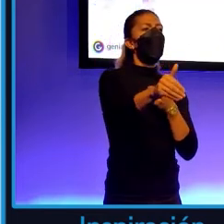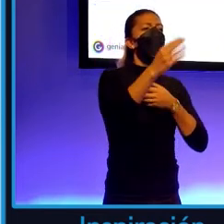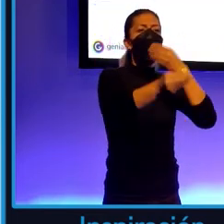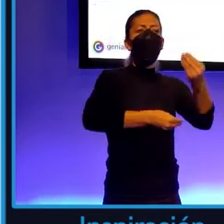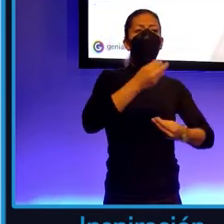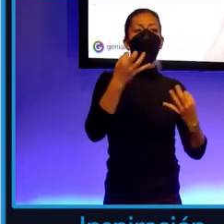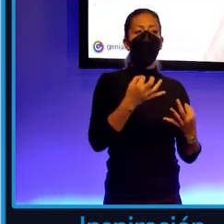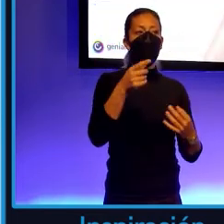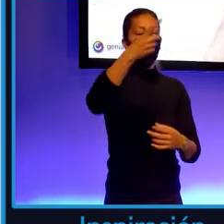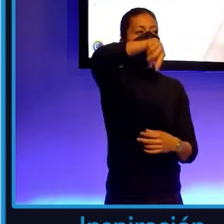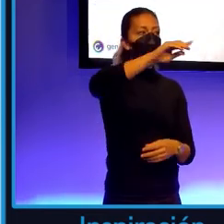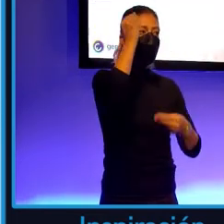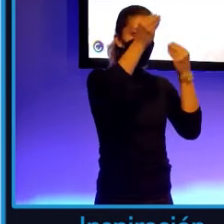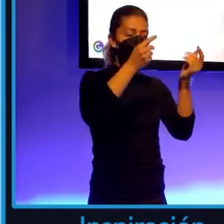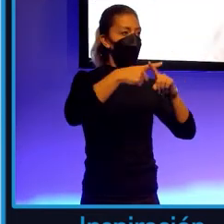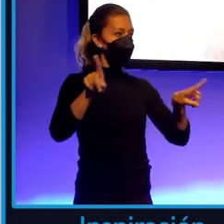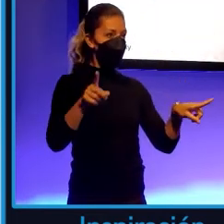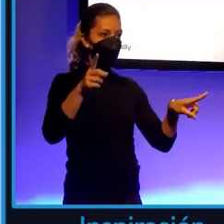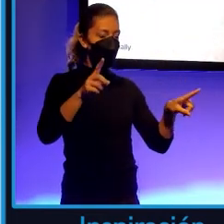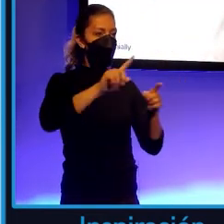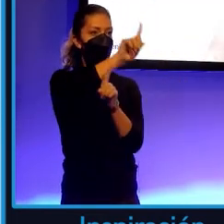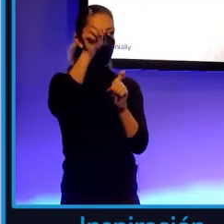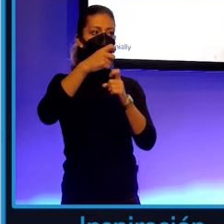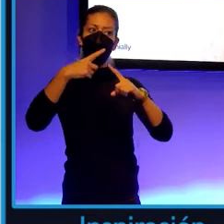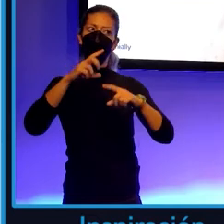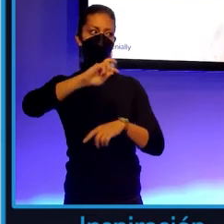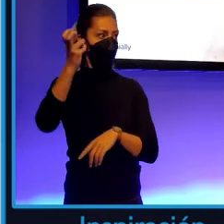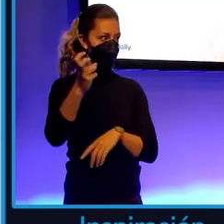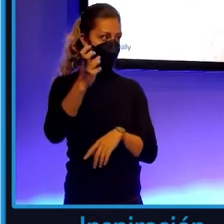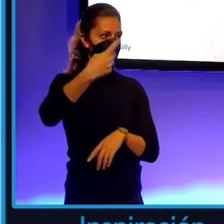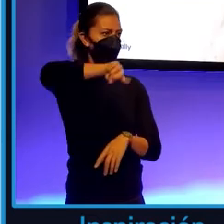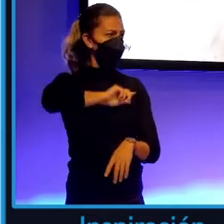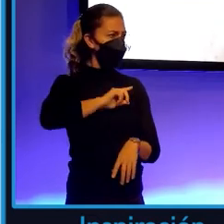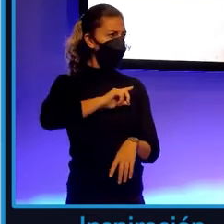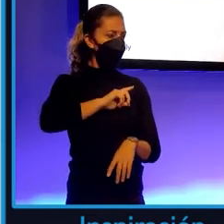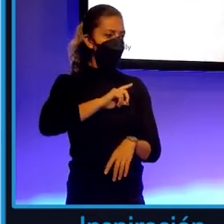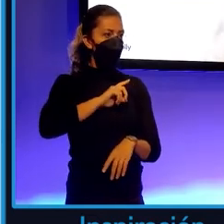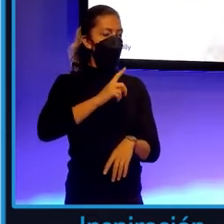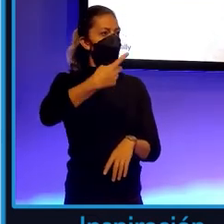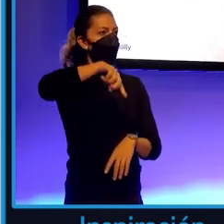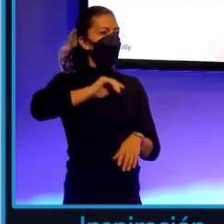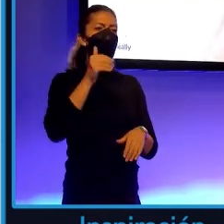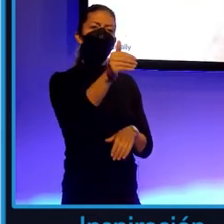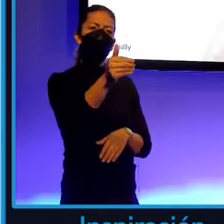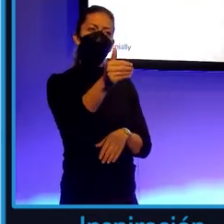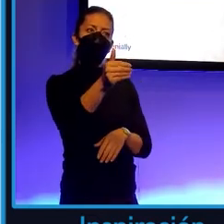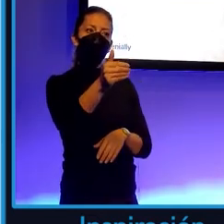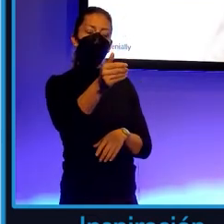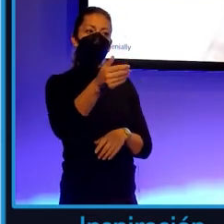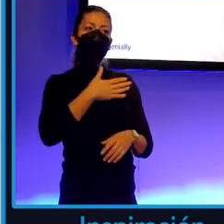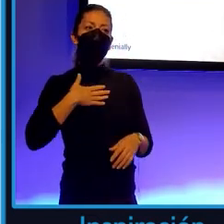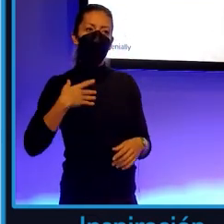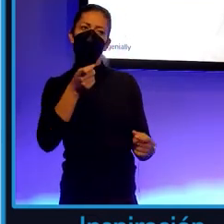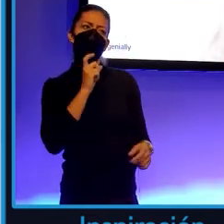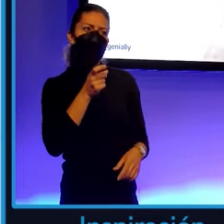el futuro deberíamos realmente cambiar la pregunta tendríamos que decidir cómo nos gustaría que fuese el futuro e ir a por ello no